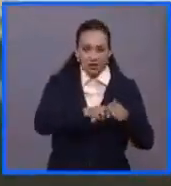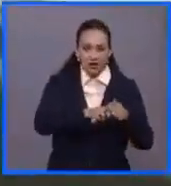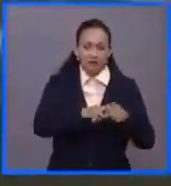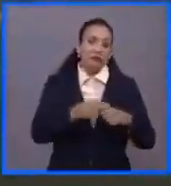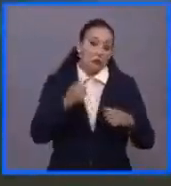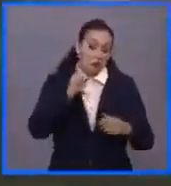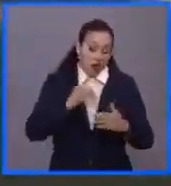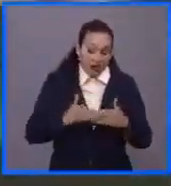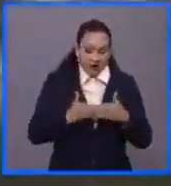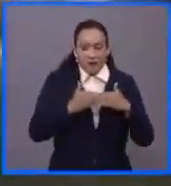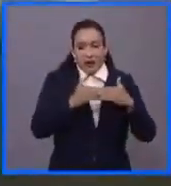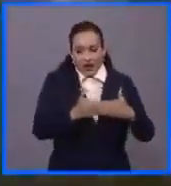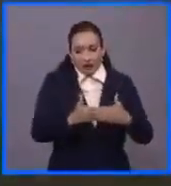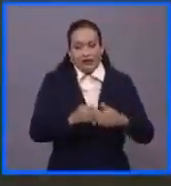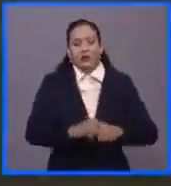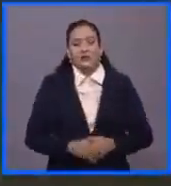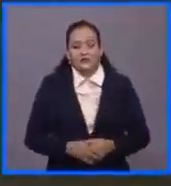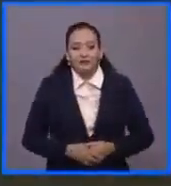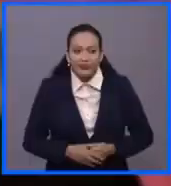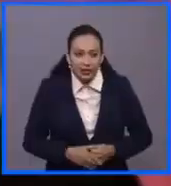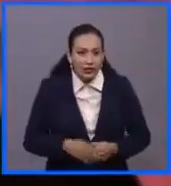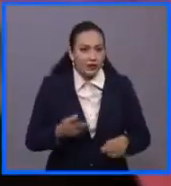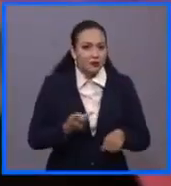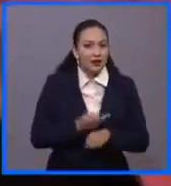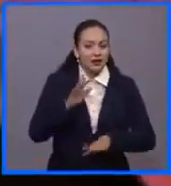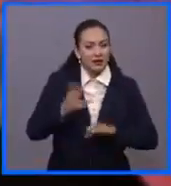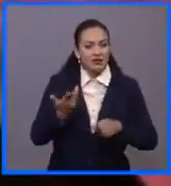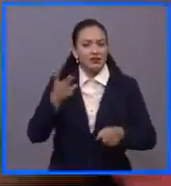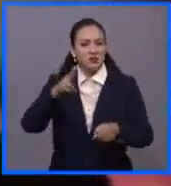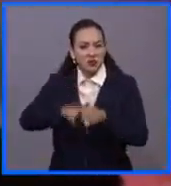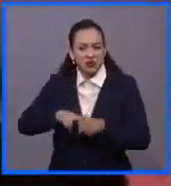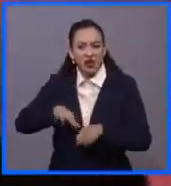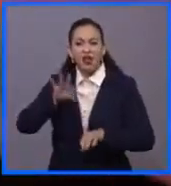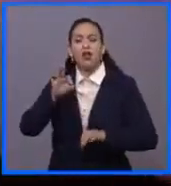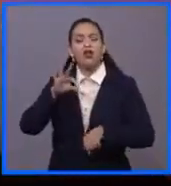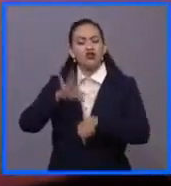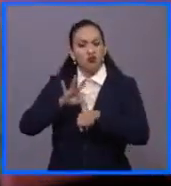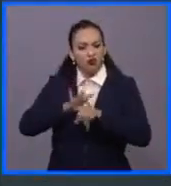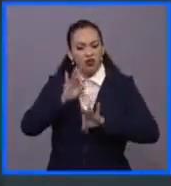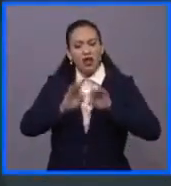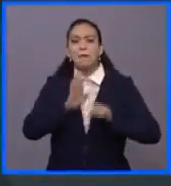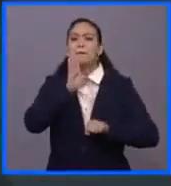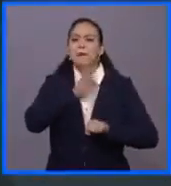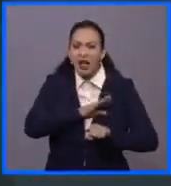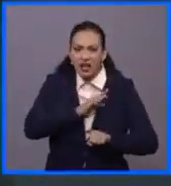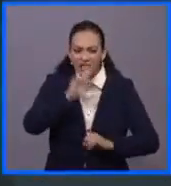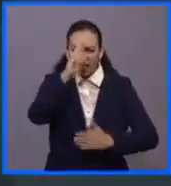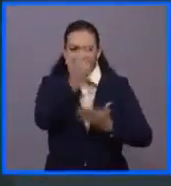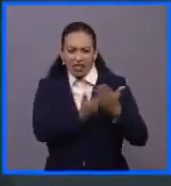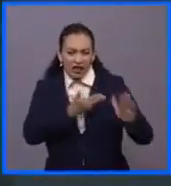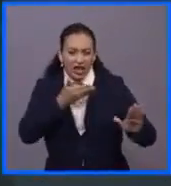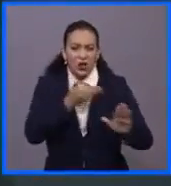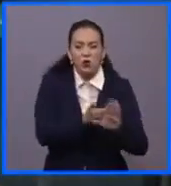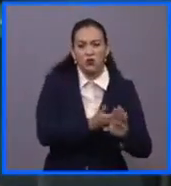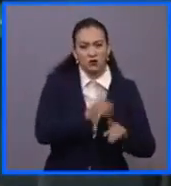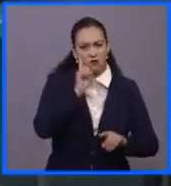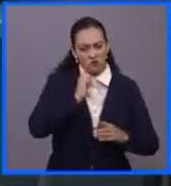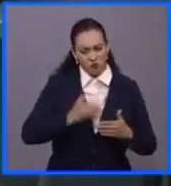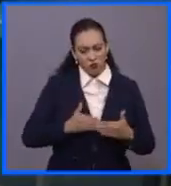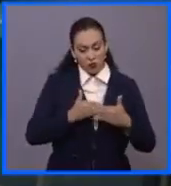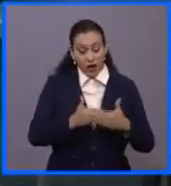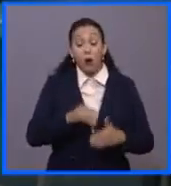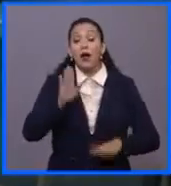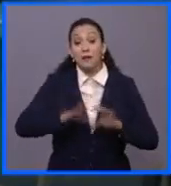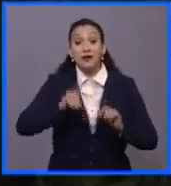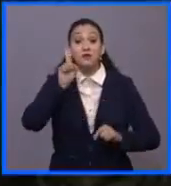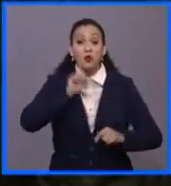deshumanizado, patologización de procesos naturales como el parto y prácticas amenazantes o irrespetuosas durante el embarazo, parto y